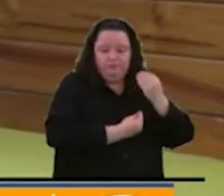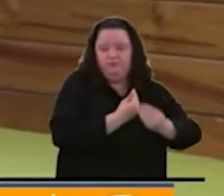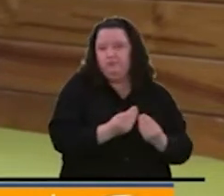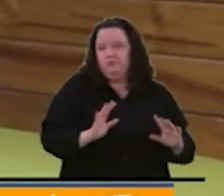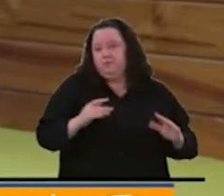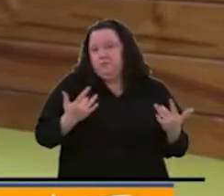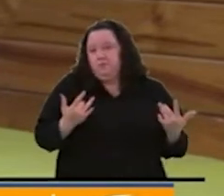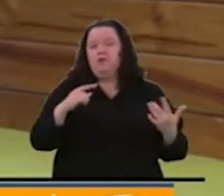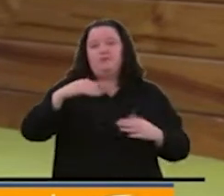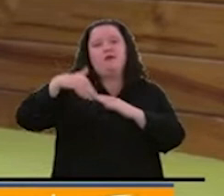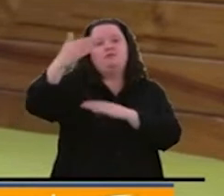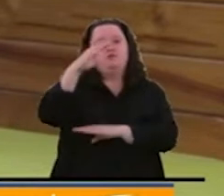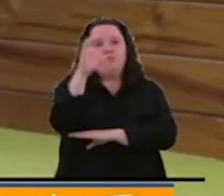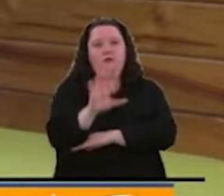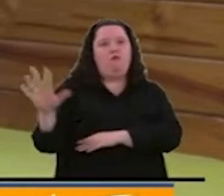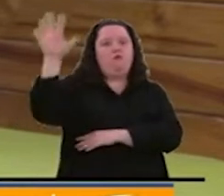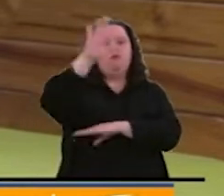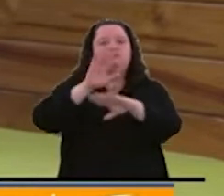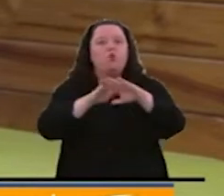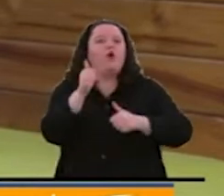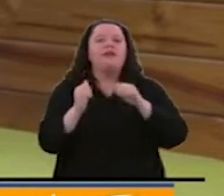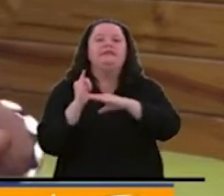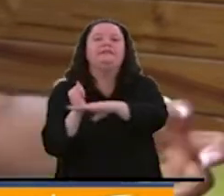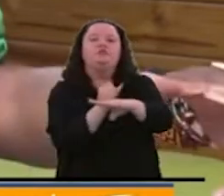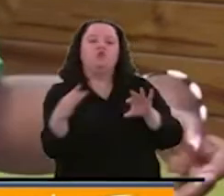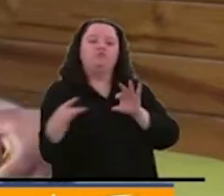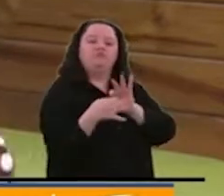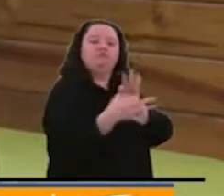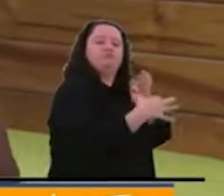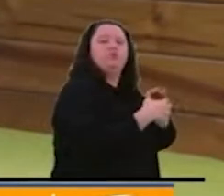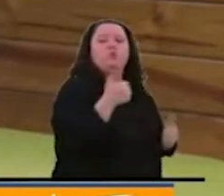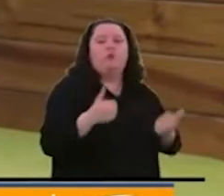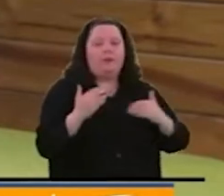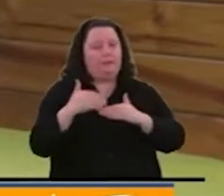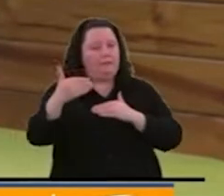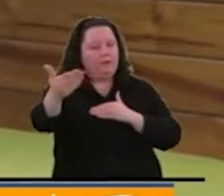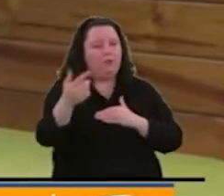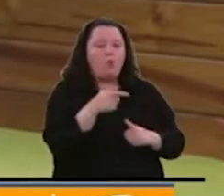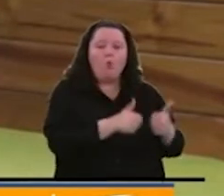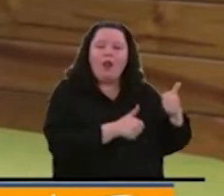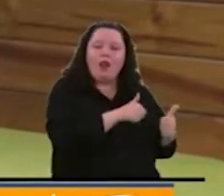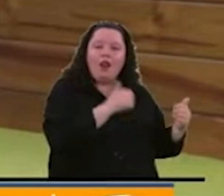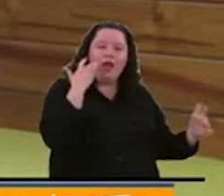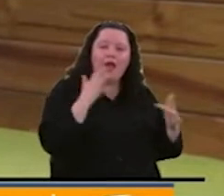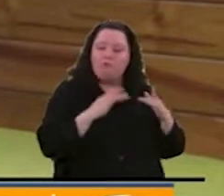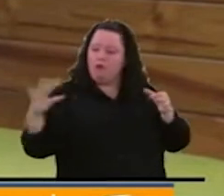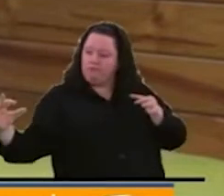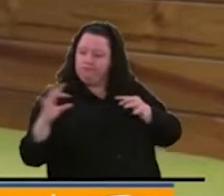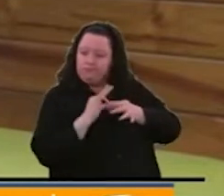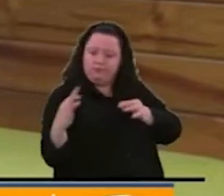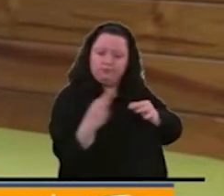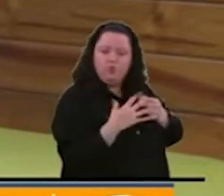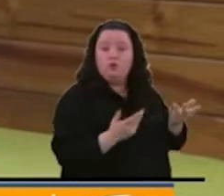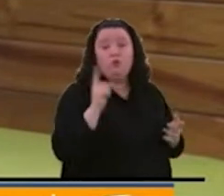momento sabrá toda Colombia a qué instituciones vienen, cuáles van a tener que articularse, porque